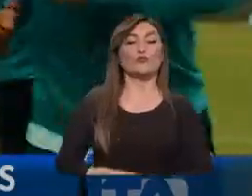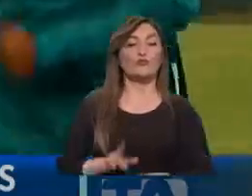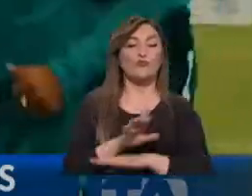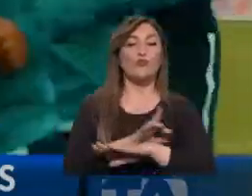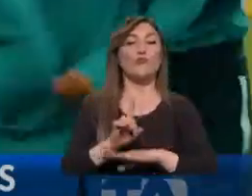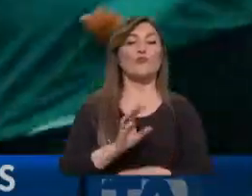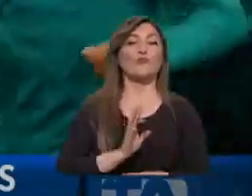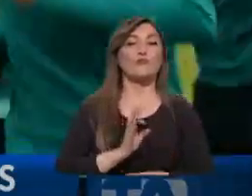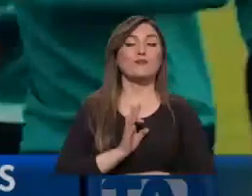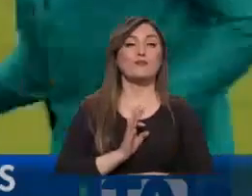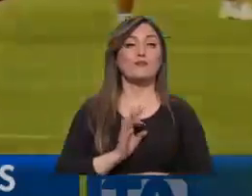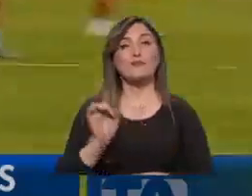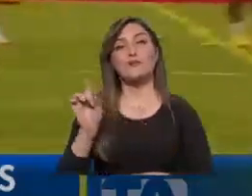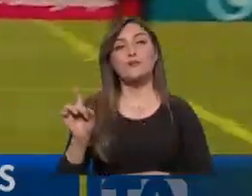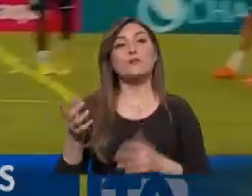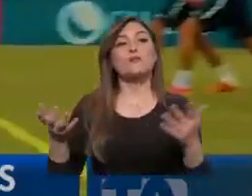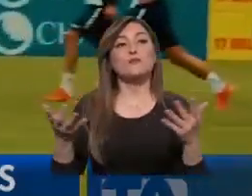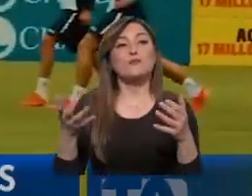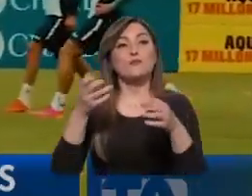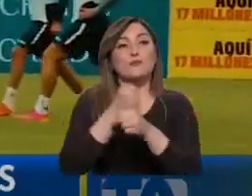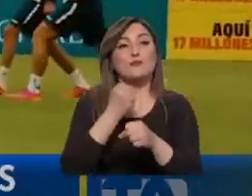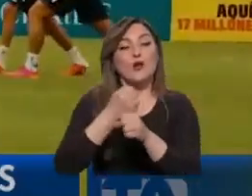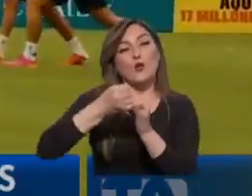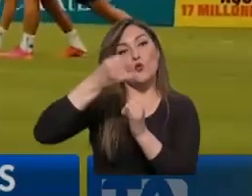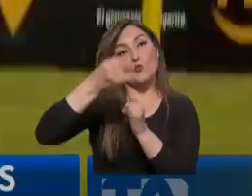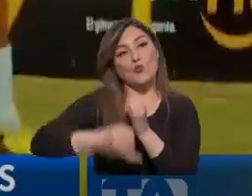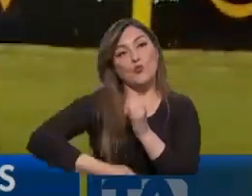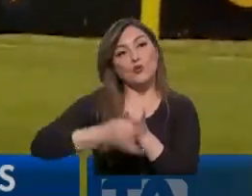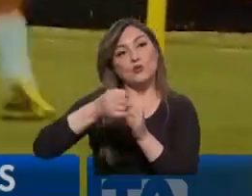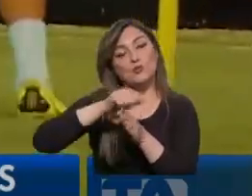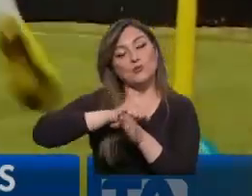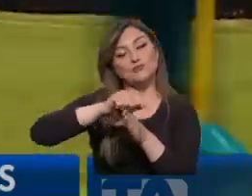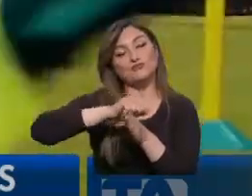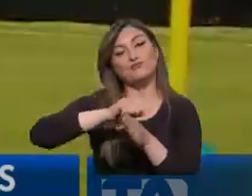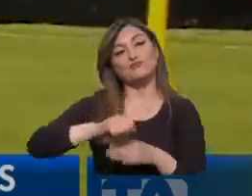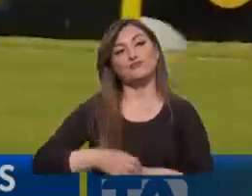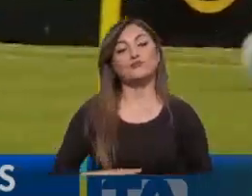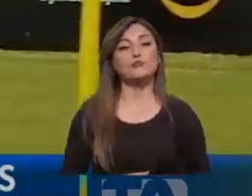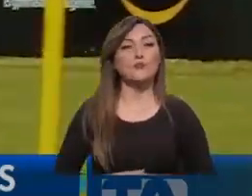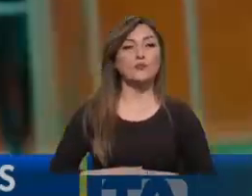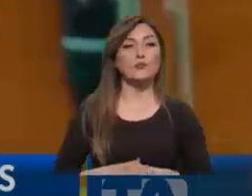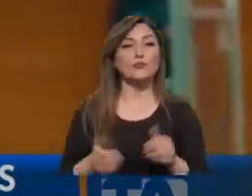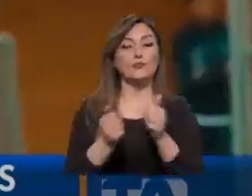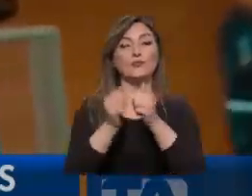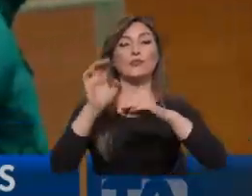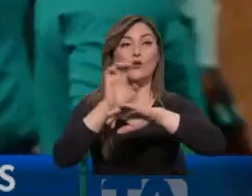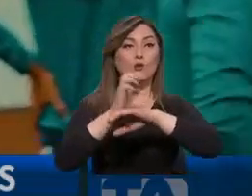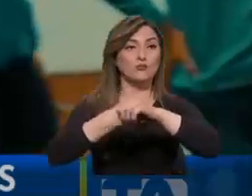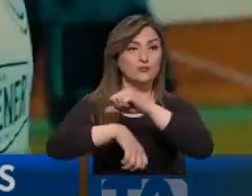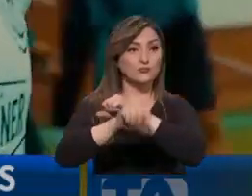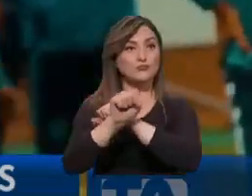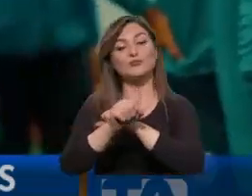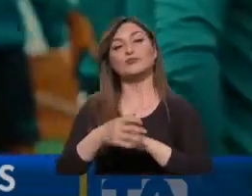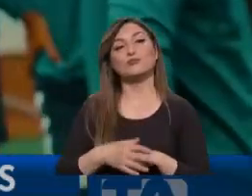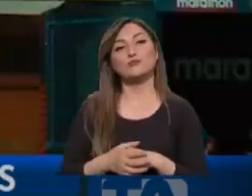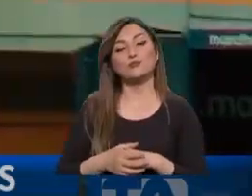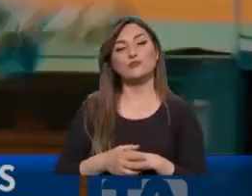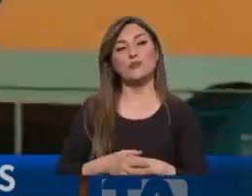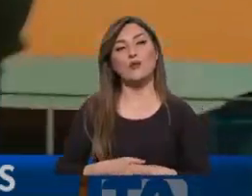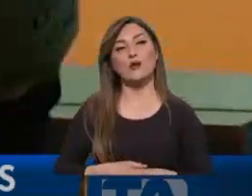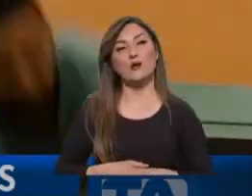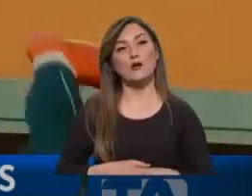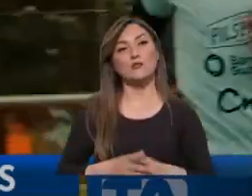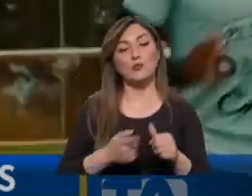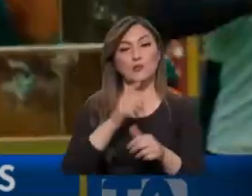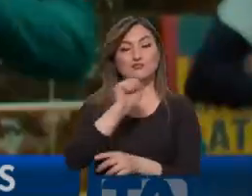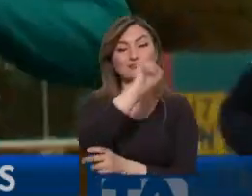director técnico Gustavo Alfaro realizará el último repaso táctico. La selección ecuatoriana de fútbol buscará la